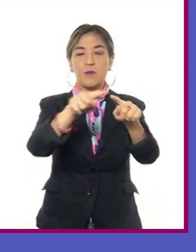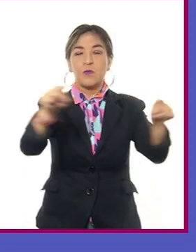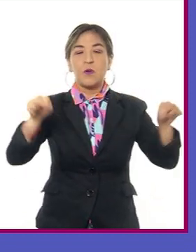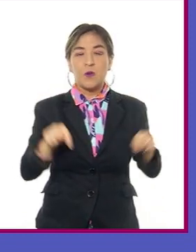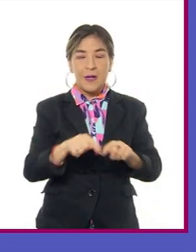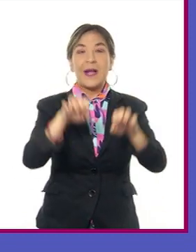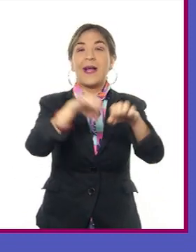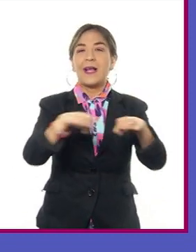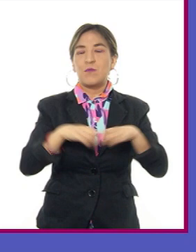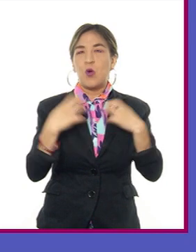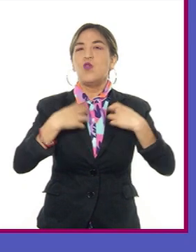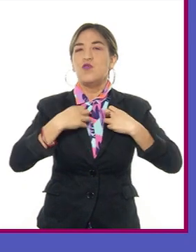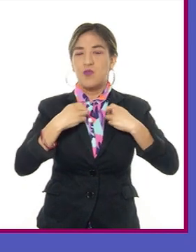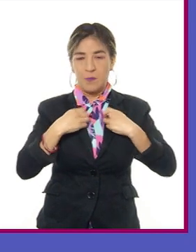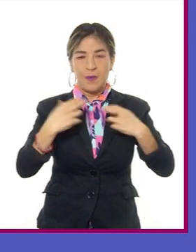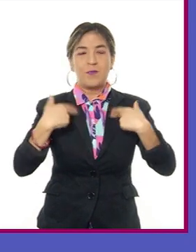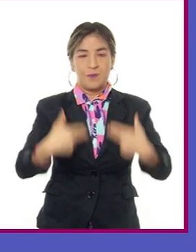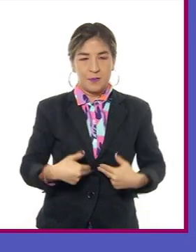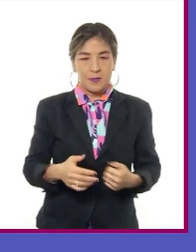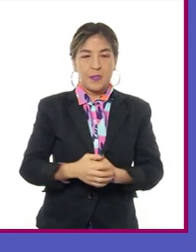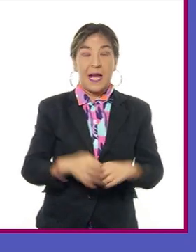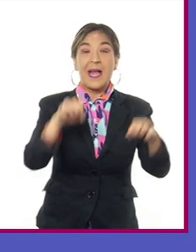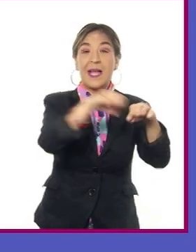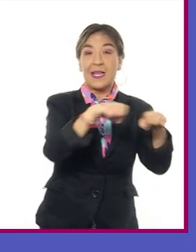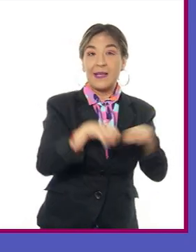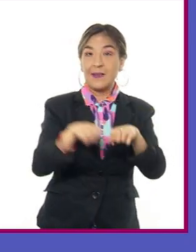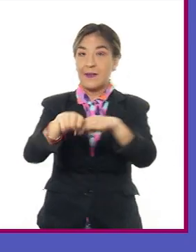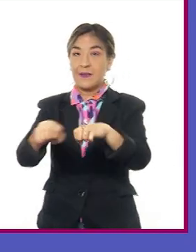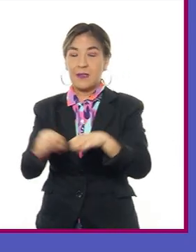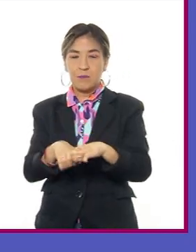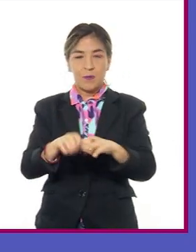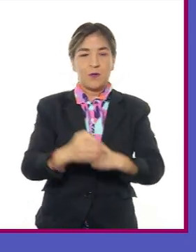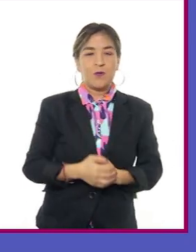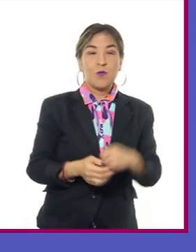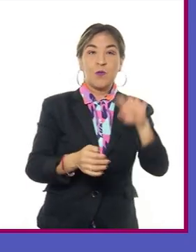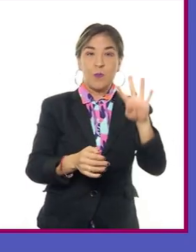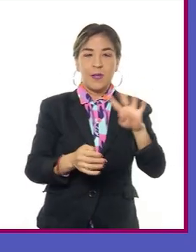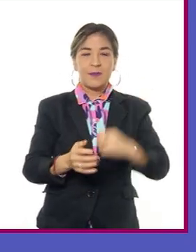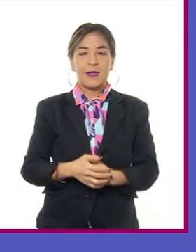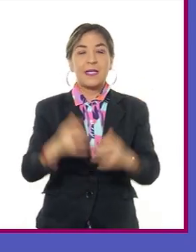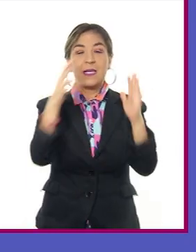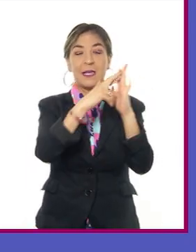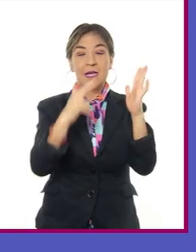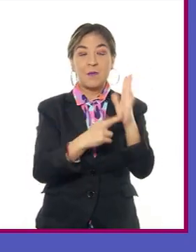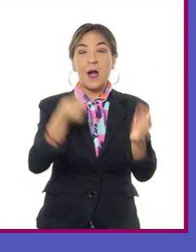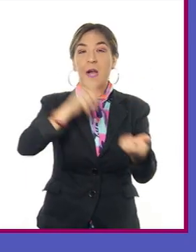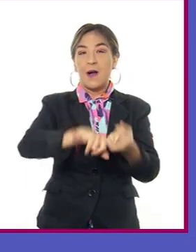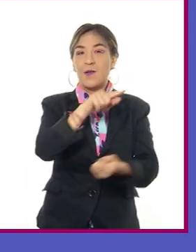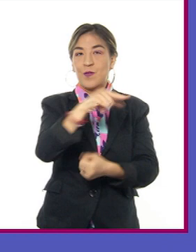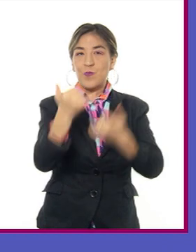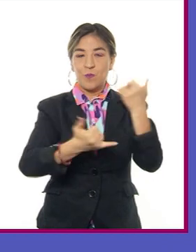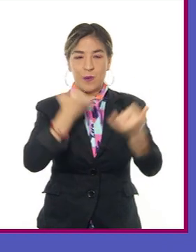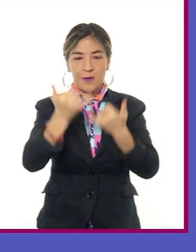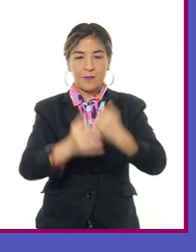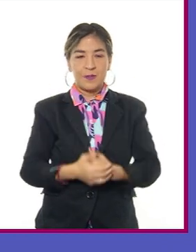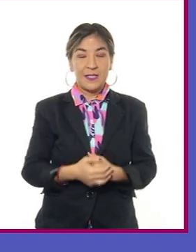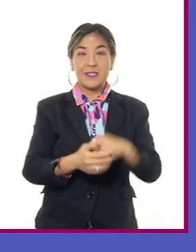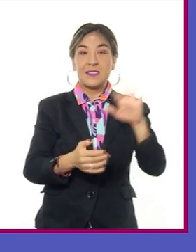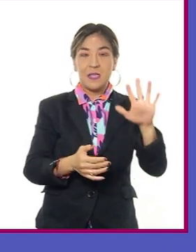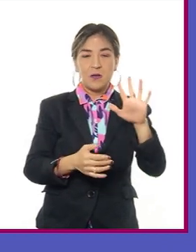y equipamiento. 3. Los equipos. 4. Reglamento de juego.